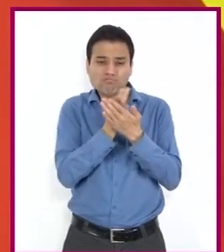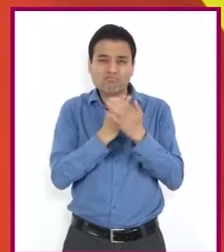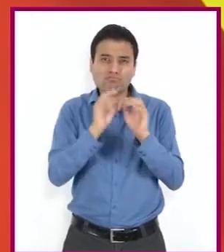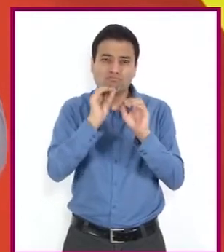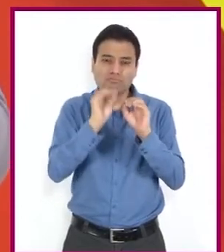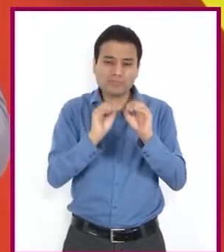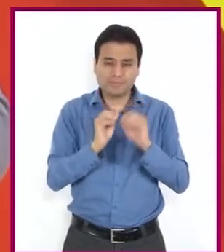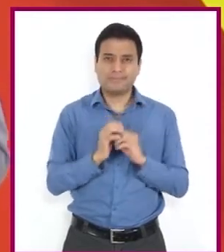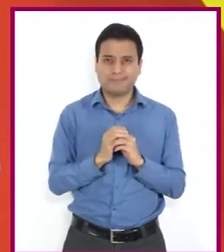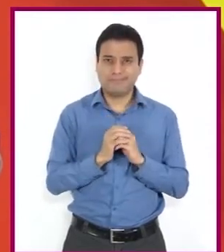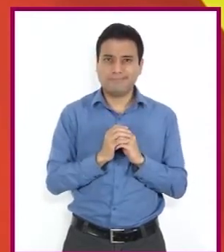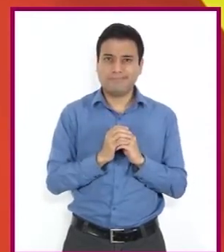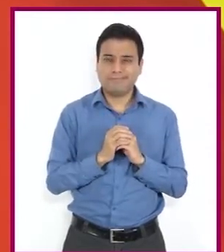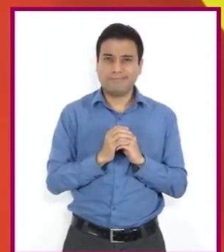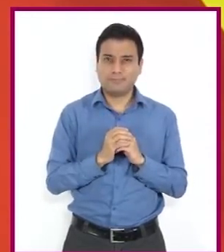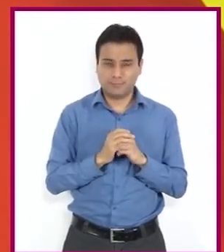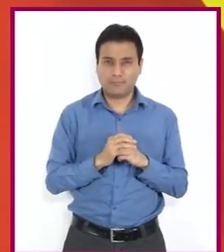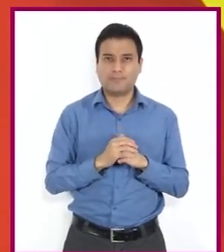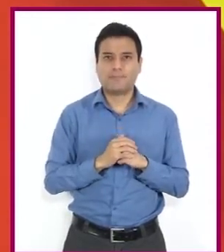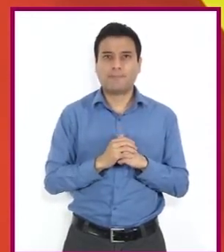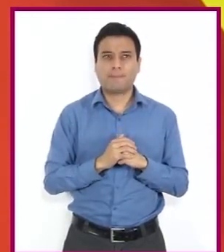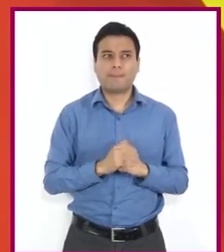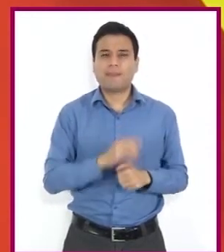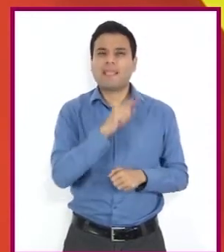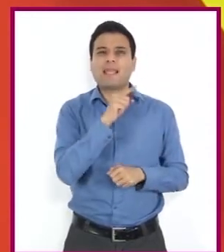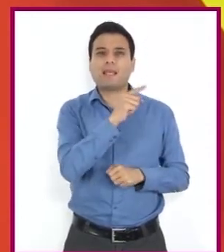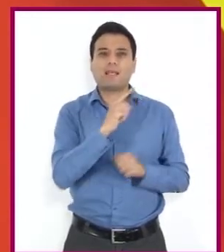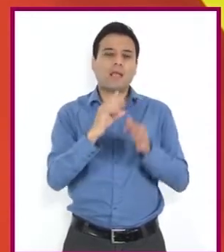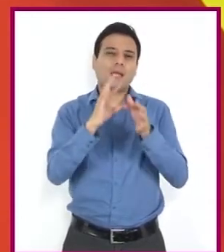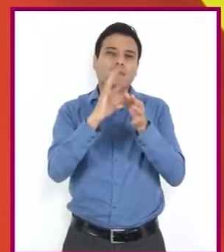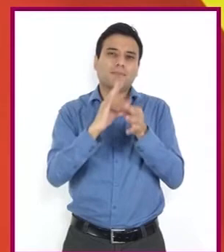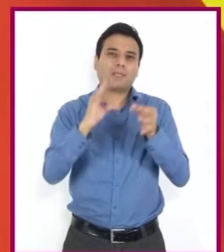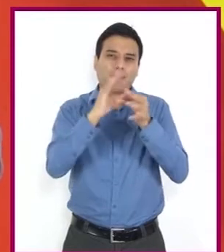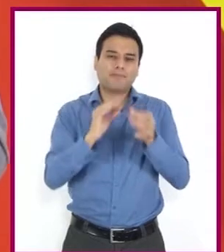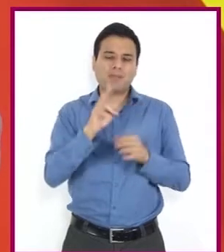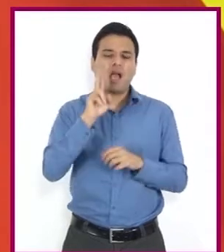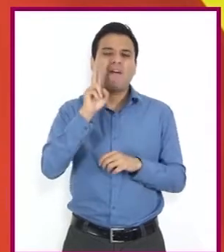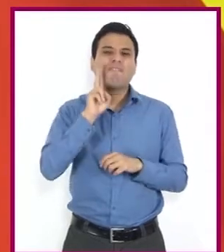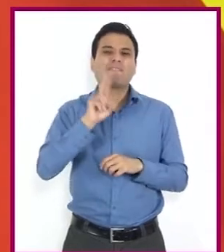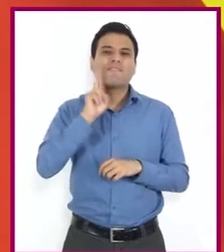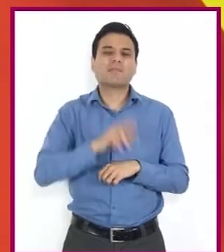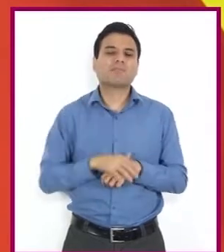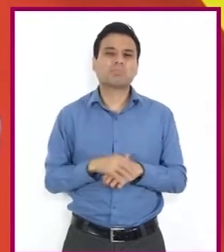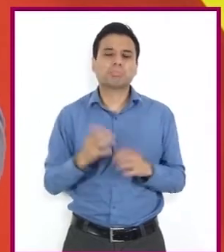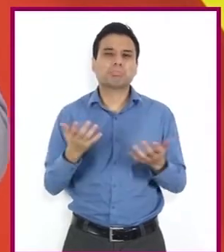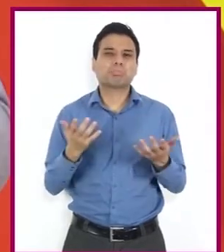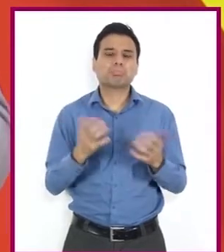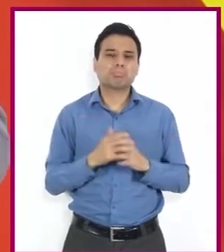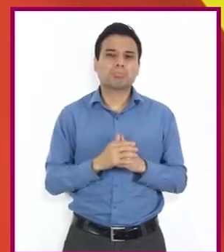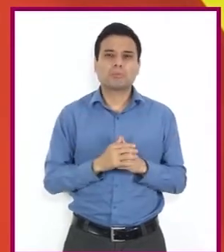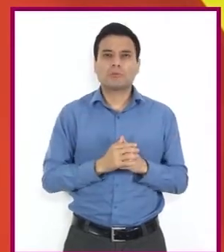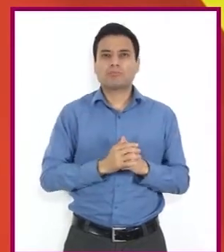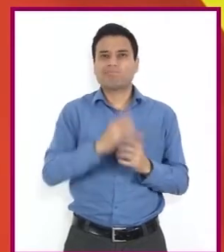César Augusto Bautista Esparza nos explicará con mayor detalle la función de los recursos gráficos en la